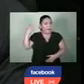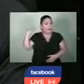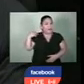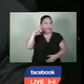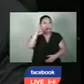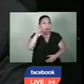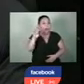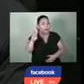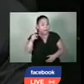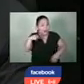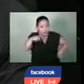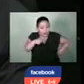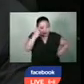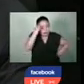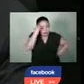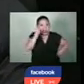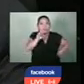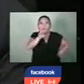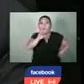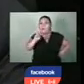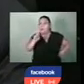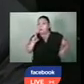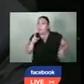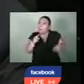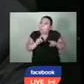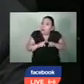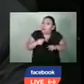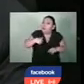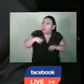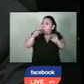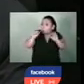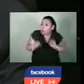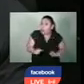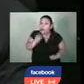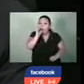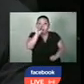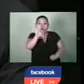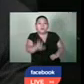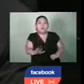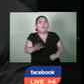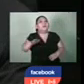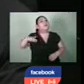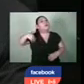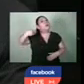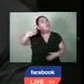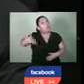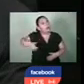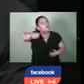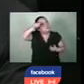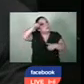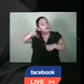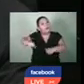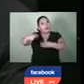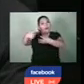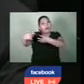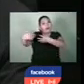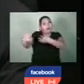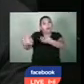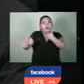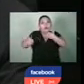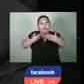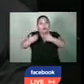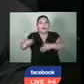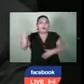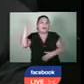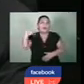2004 y estamos en 2021, pero sí le puedo agregar que luego me fue ratificada esa explicación legal por